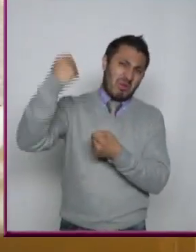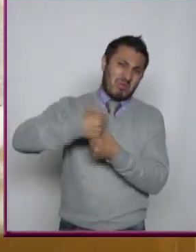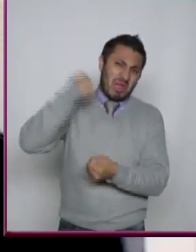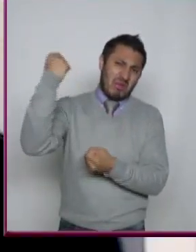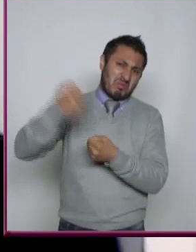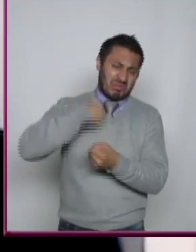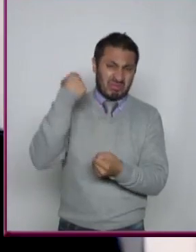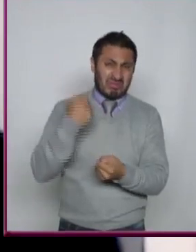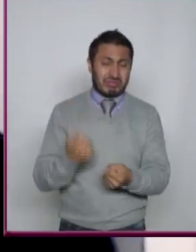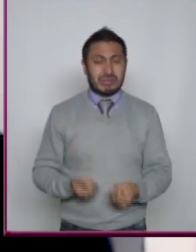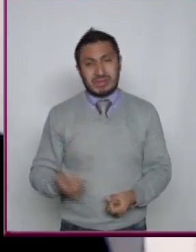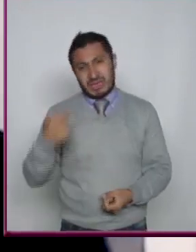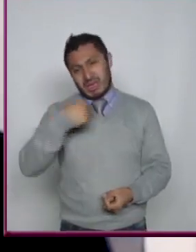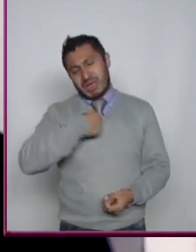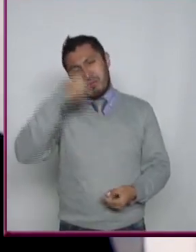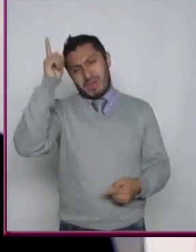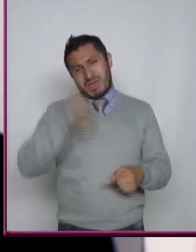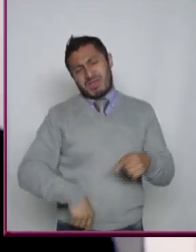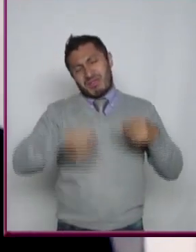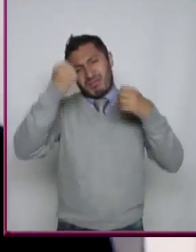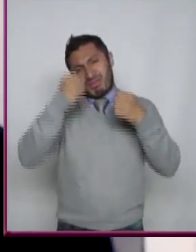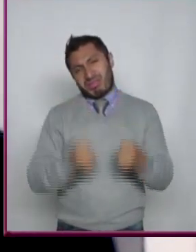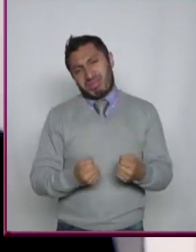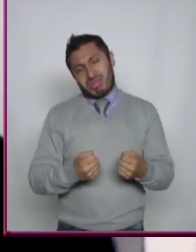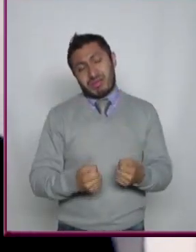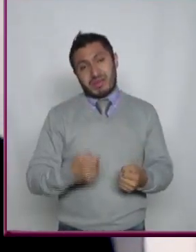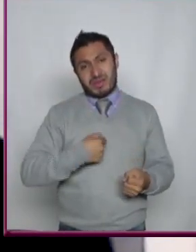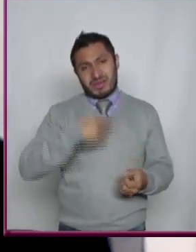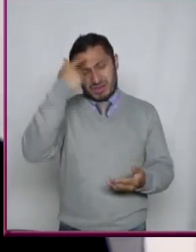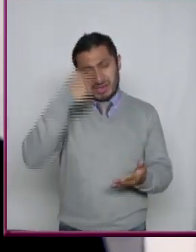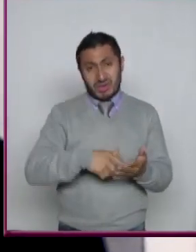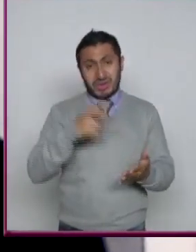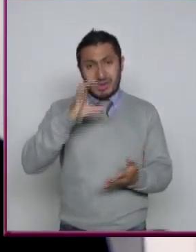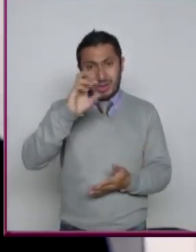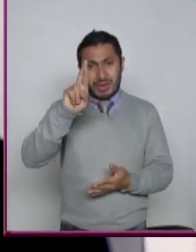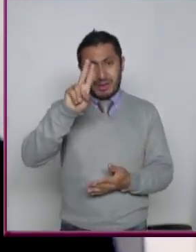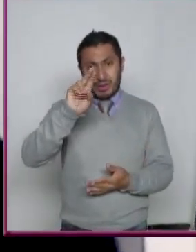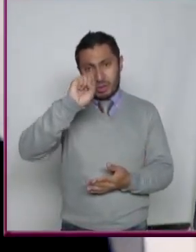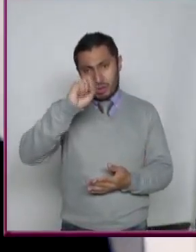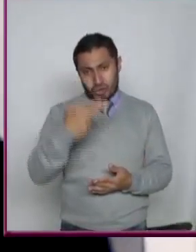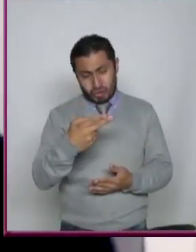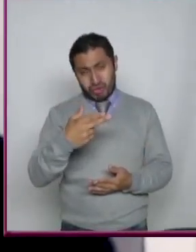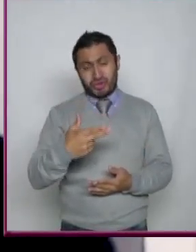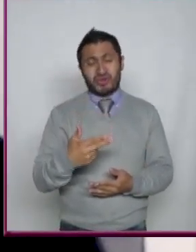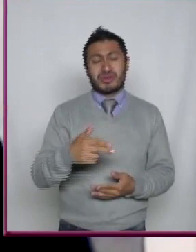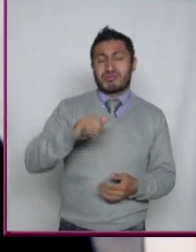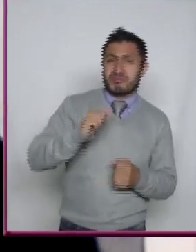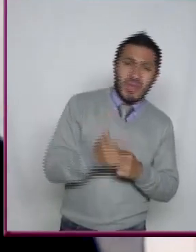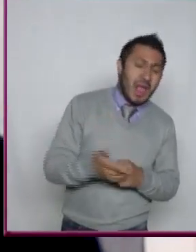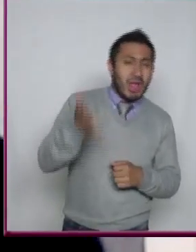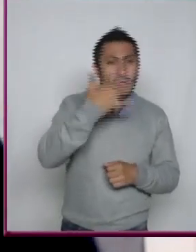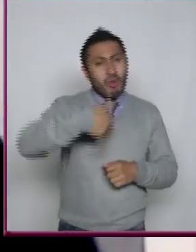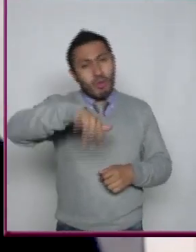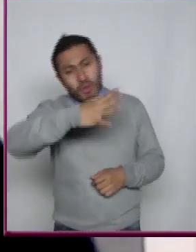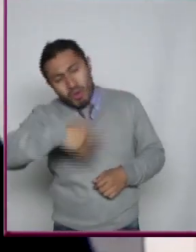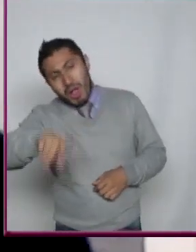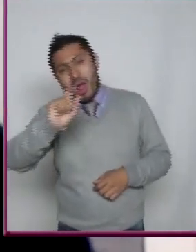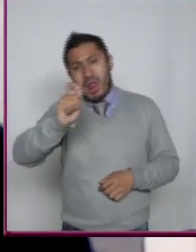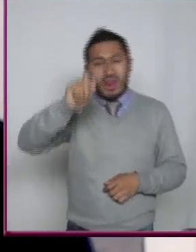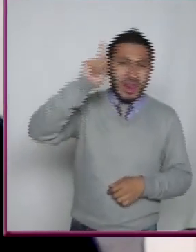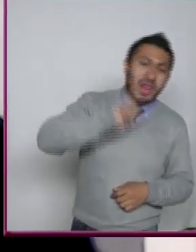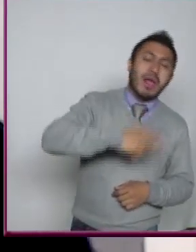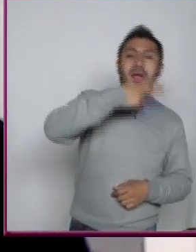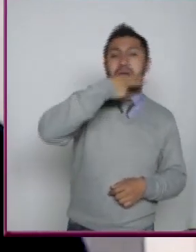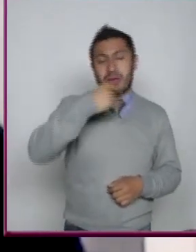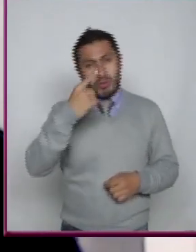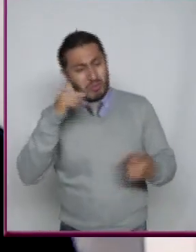nosotros. Y creo que por eso, al tener un crush, al estar buscando una pareja, al ver si andamos de novios o novias con una persona, no